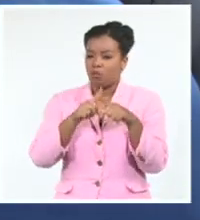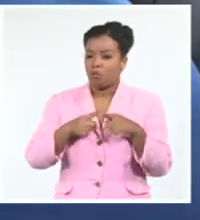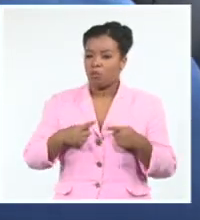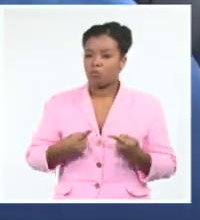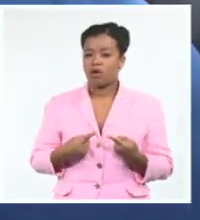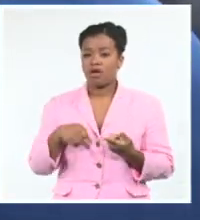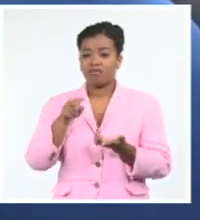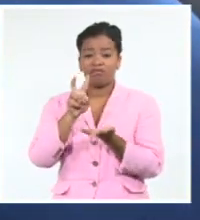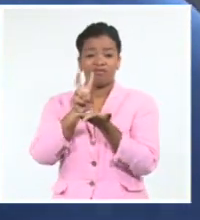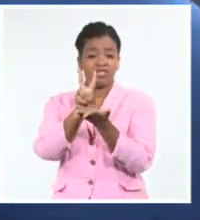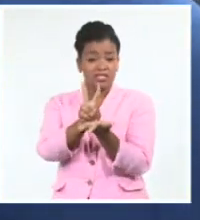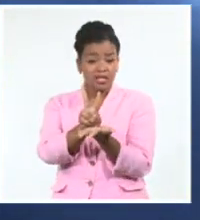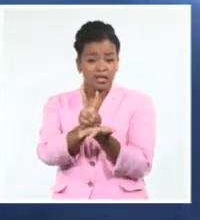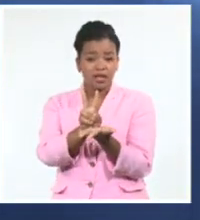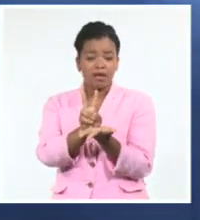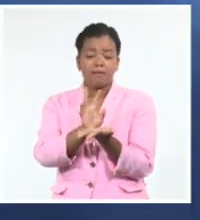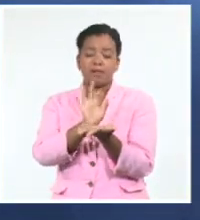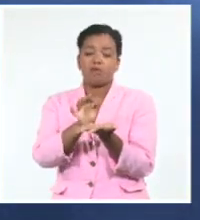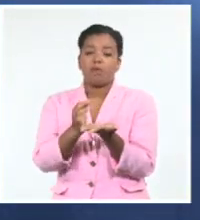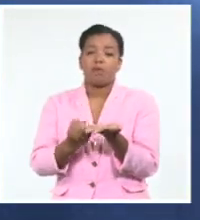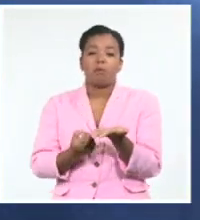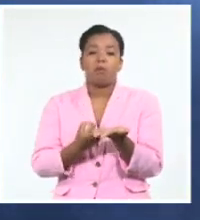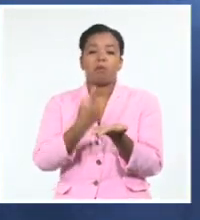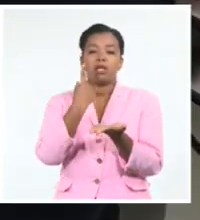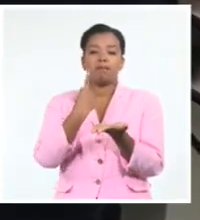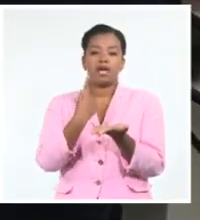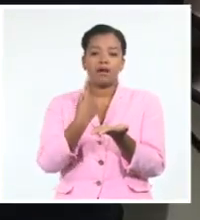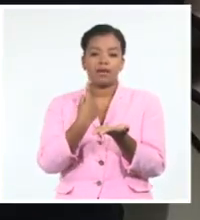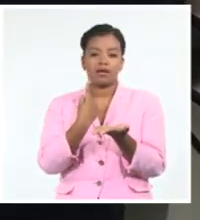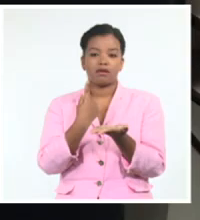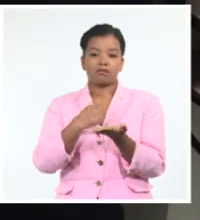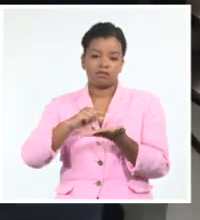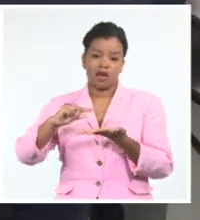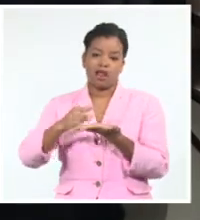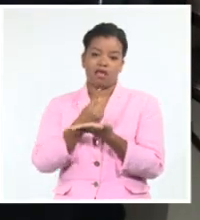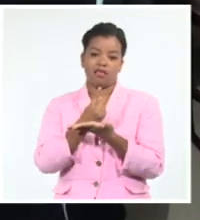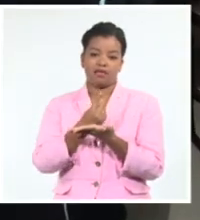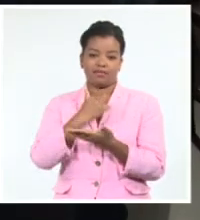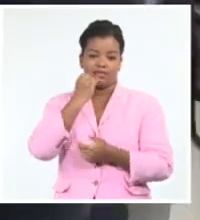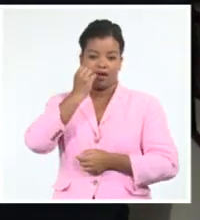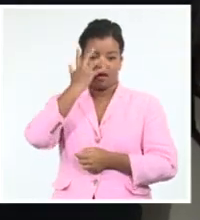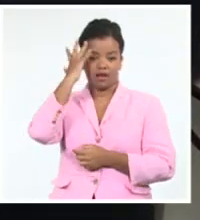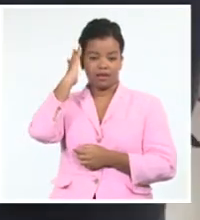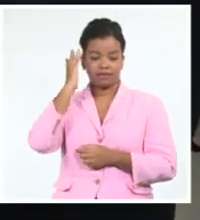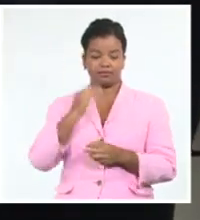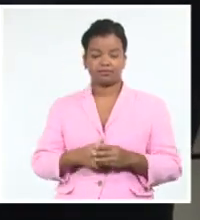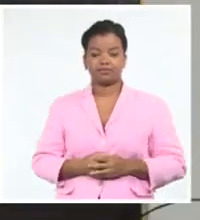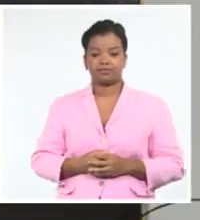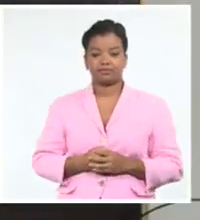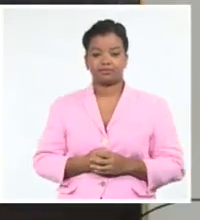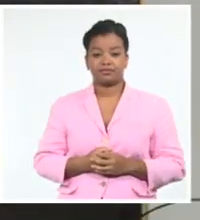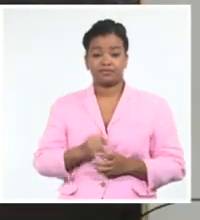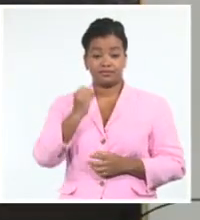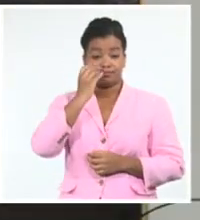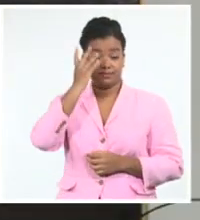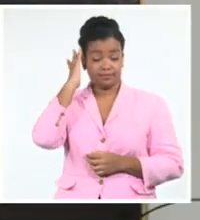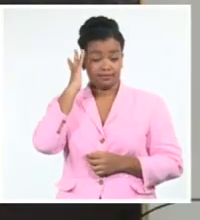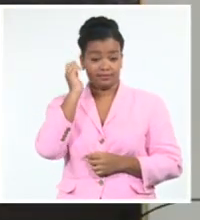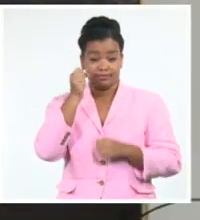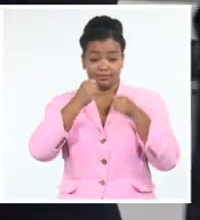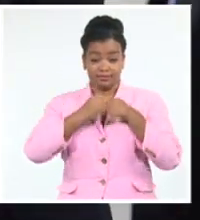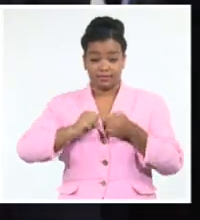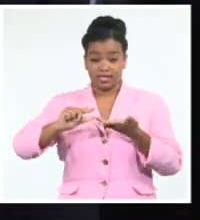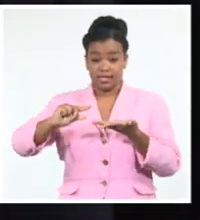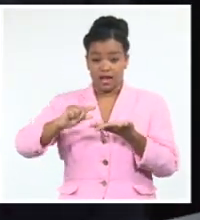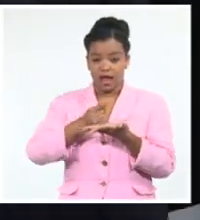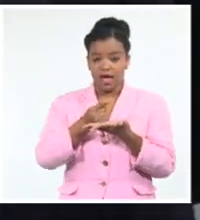esta visita oficial por vez primera a este hermano país. Durante su estancia, el presidente cubano sostendrá conversaciones